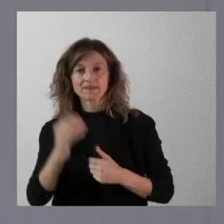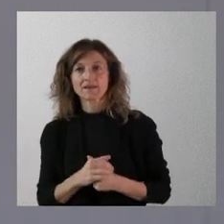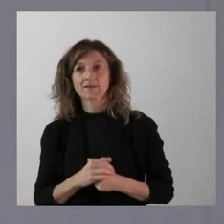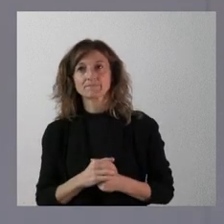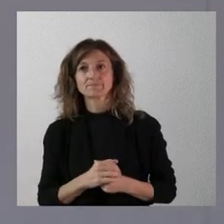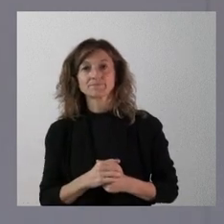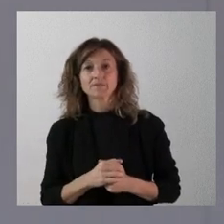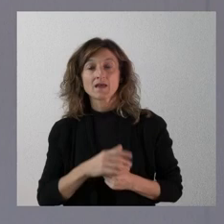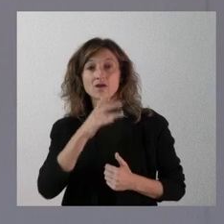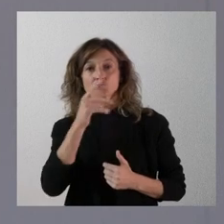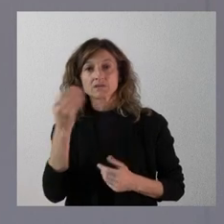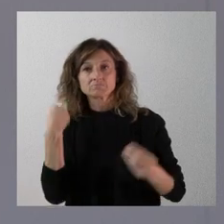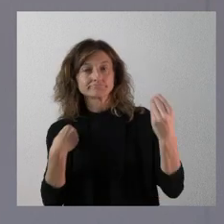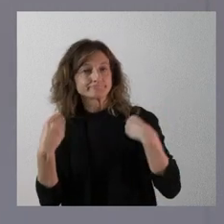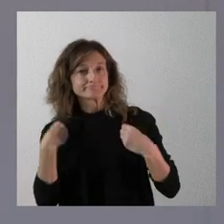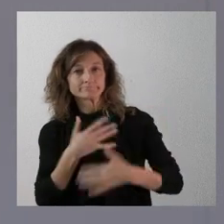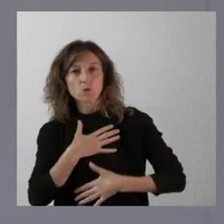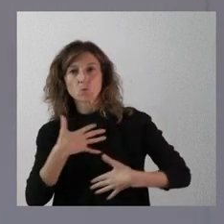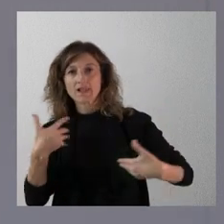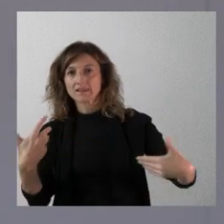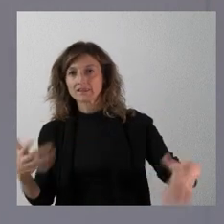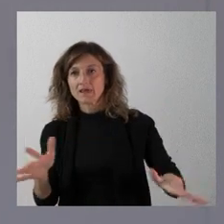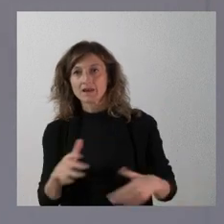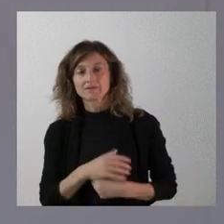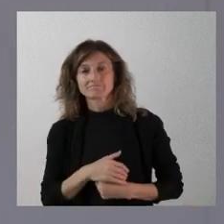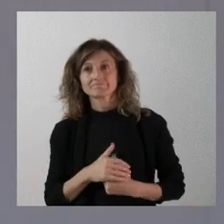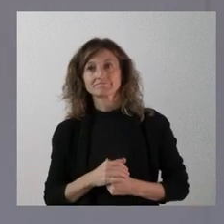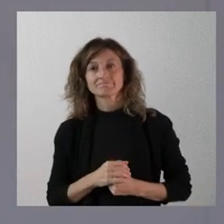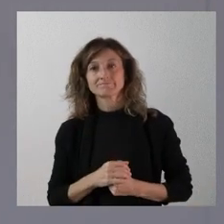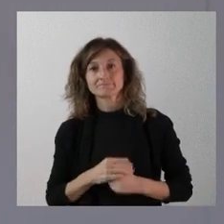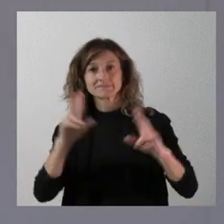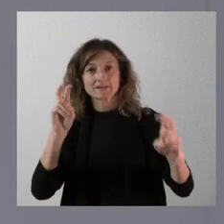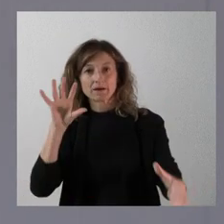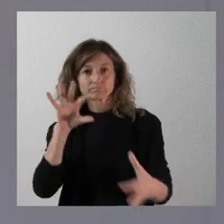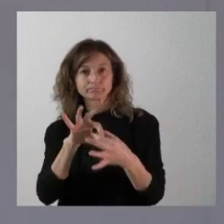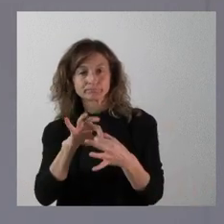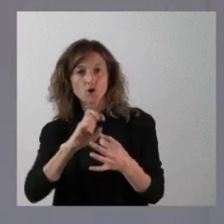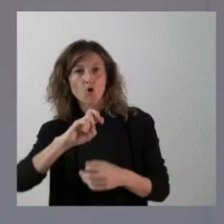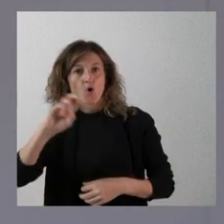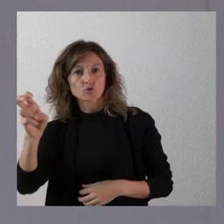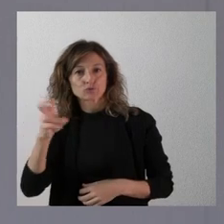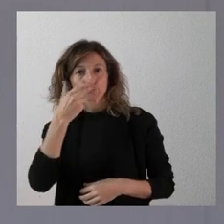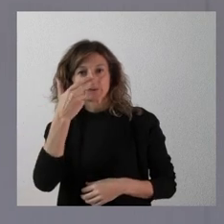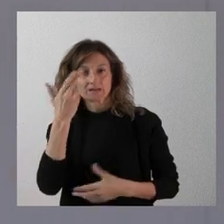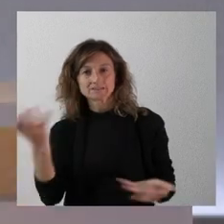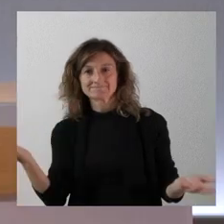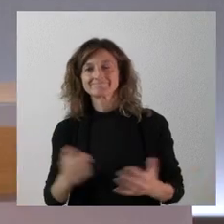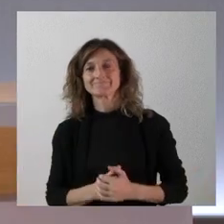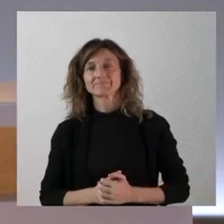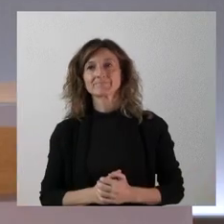estamos a su disposición para cualquier pregunta que deseen oportuno formular sobre este asunto sobre cualquier otro que resulte de su